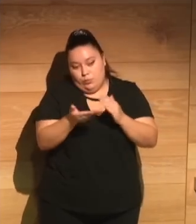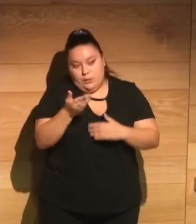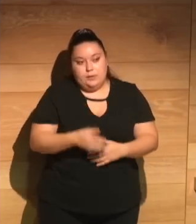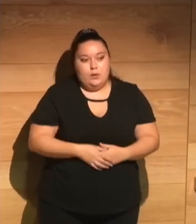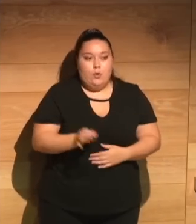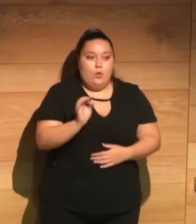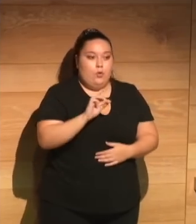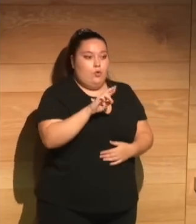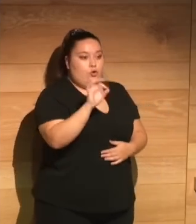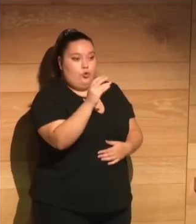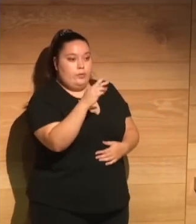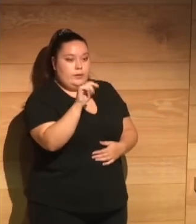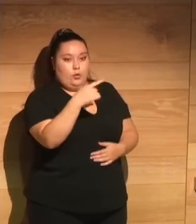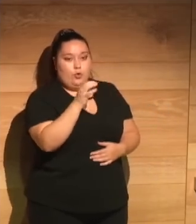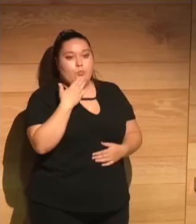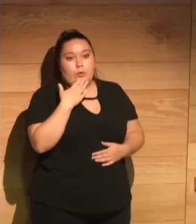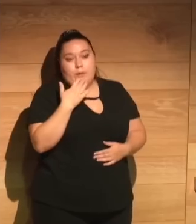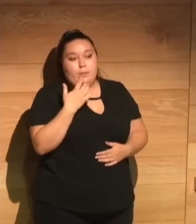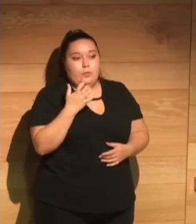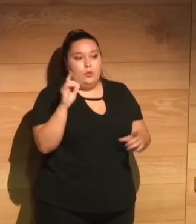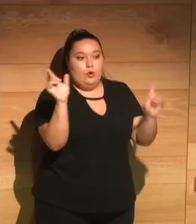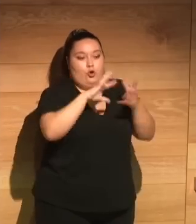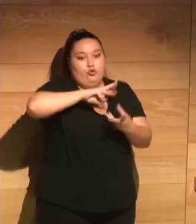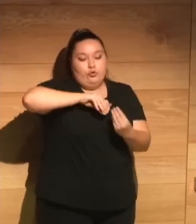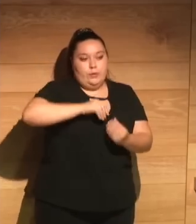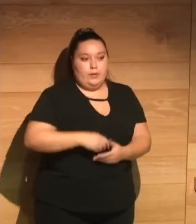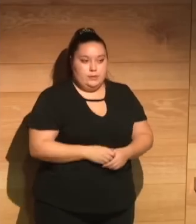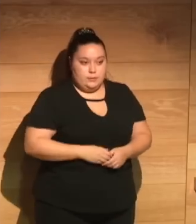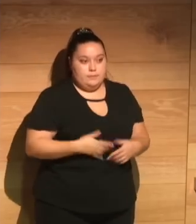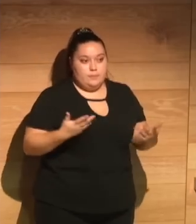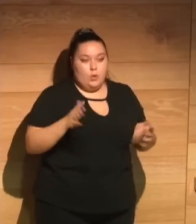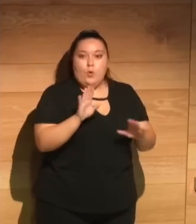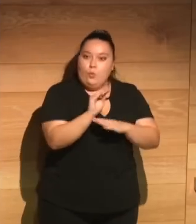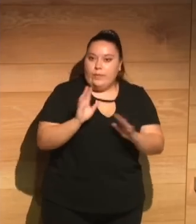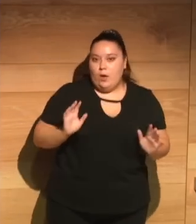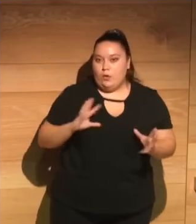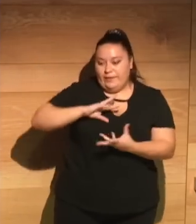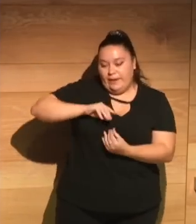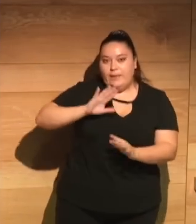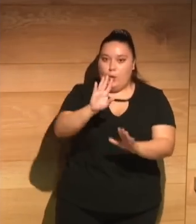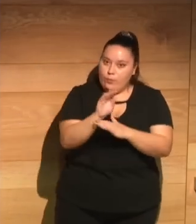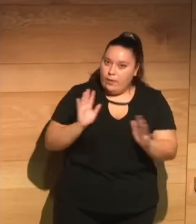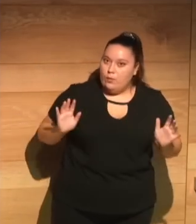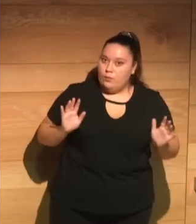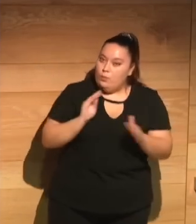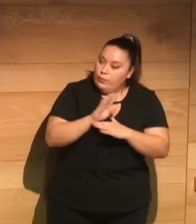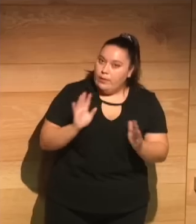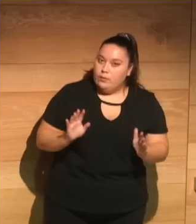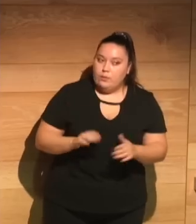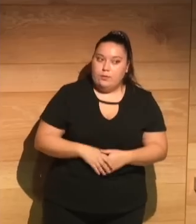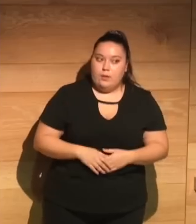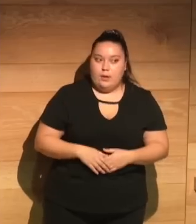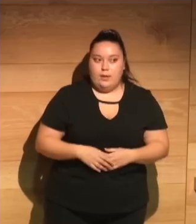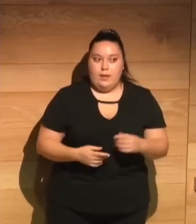o como decía Rodrigo, ¿no? Un telediario, o sea, que no necesitas... cuidado con el telediario. Una iluminación. Cuidado con especial. El telediario. Y aquí, bueno,